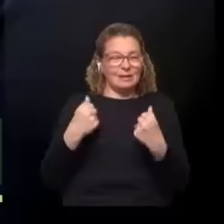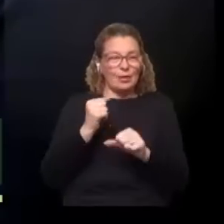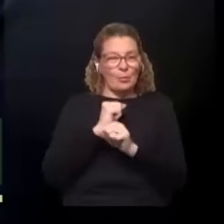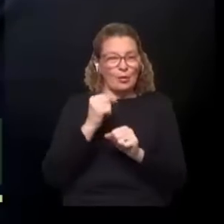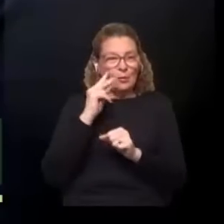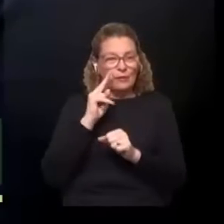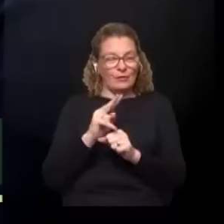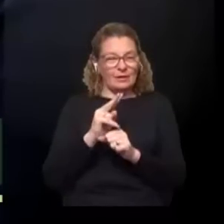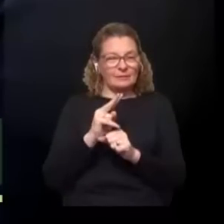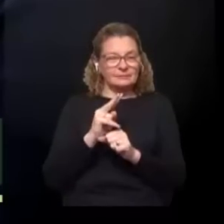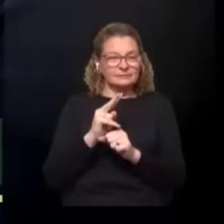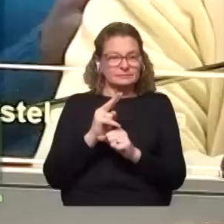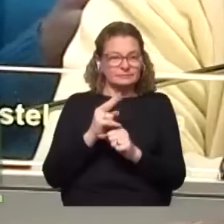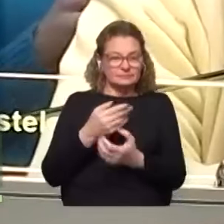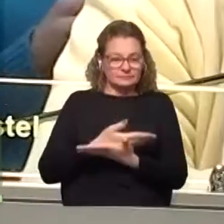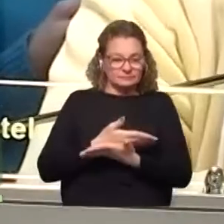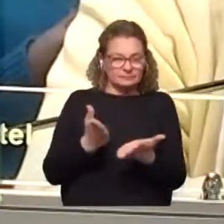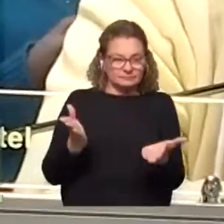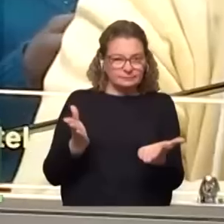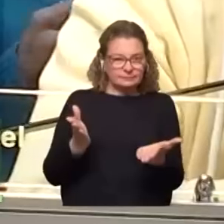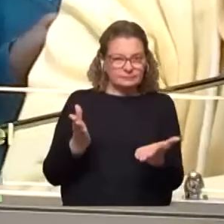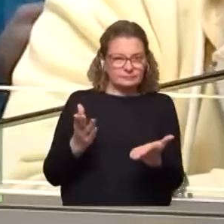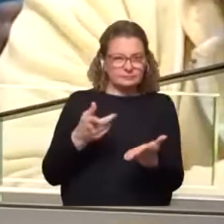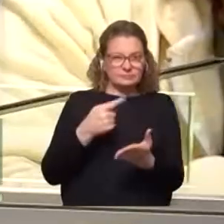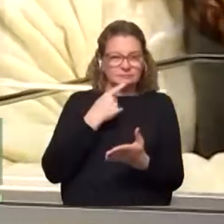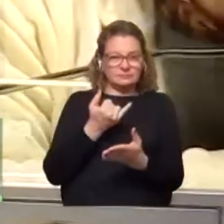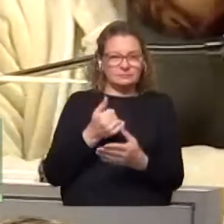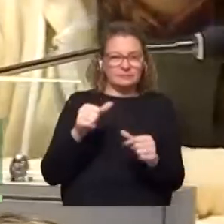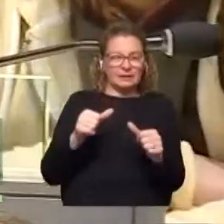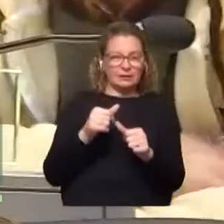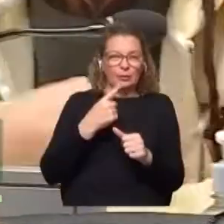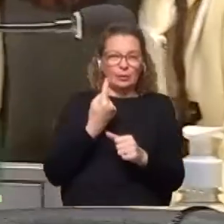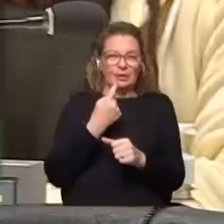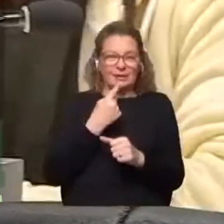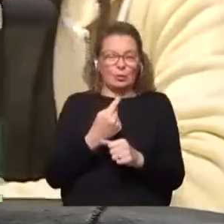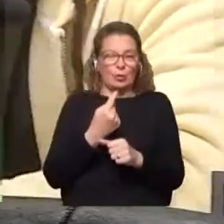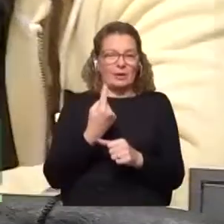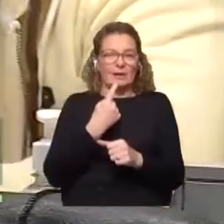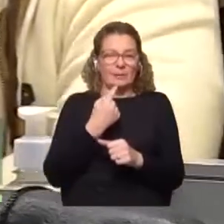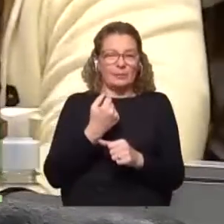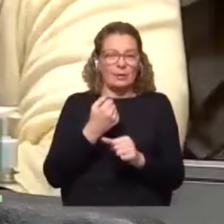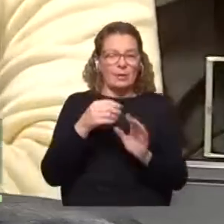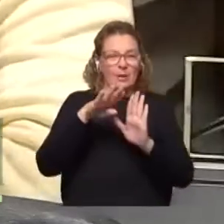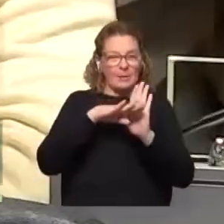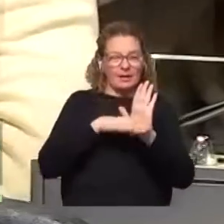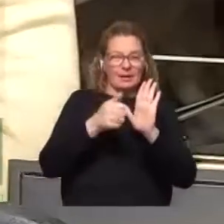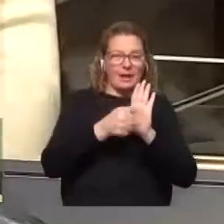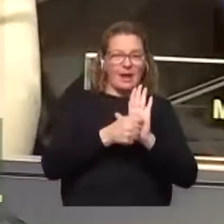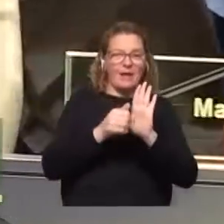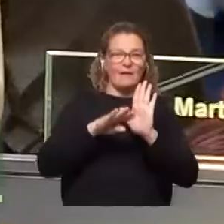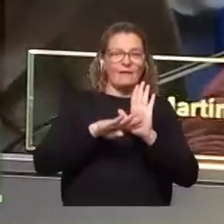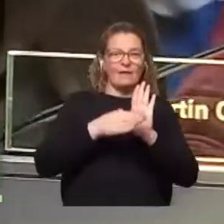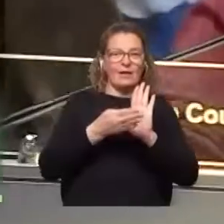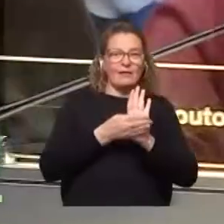ver El gran despliegue territorial que se ha hecho por ejemplo por dar un ejemplo en el plan ABC plan ABC que no